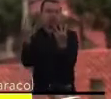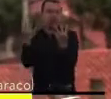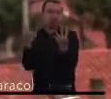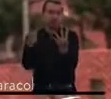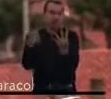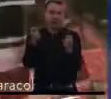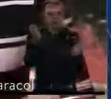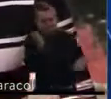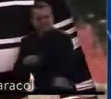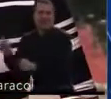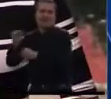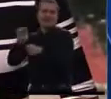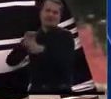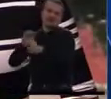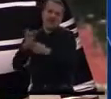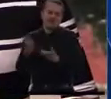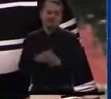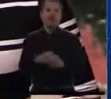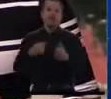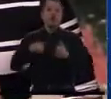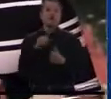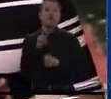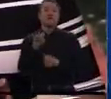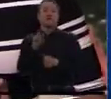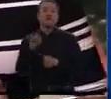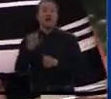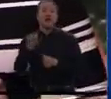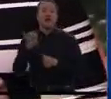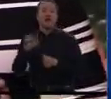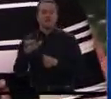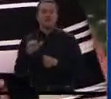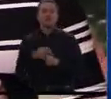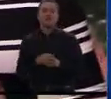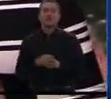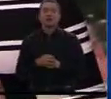información desde el norte de Bogotá, Viviana Villate, Noticias Caracol. Lamentable ese reporte. Gracias, Viviana.